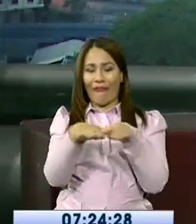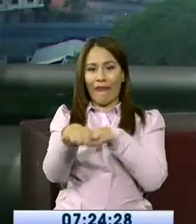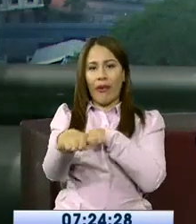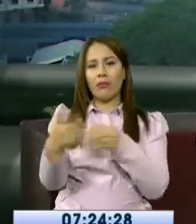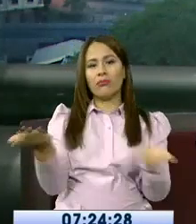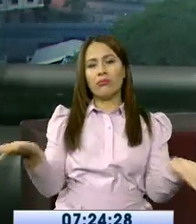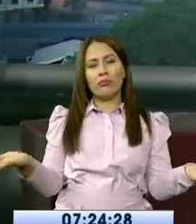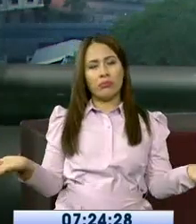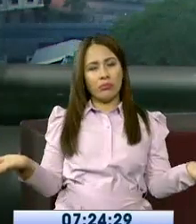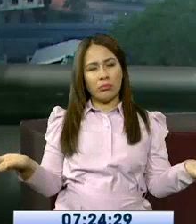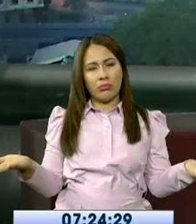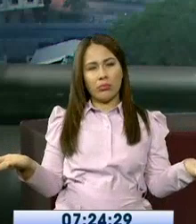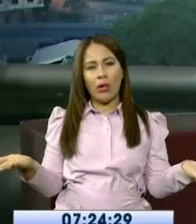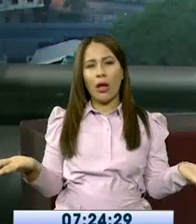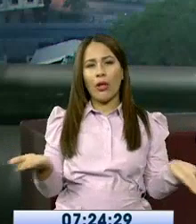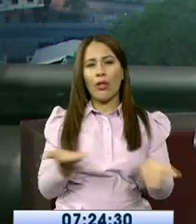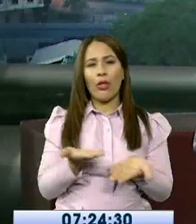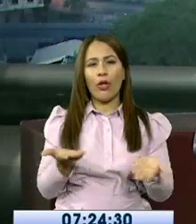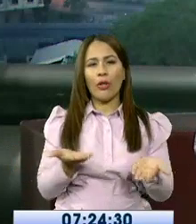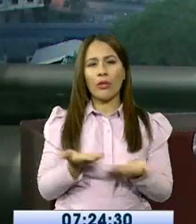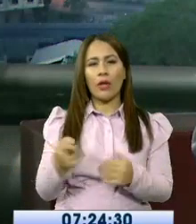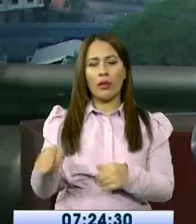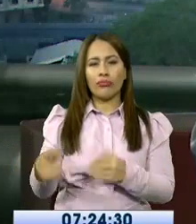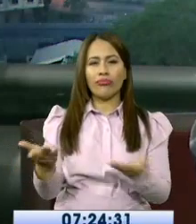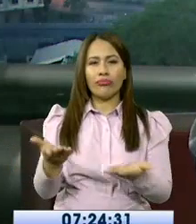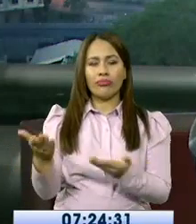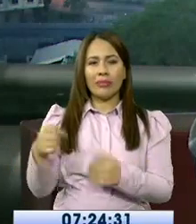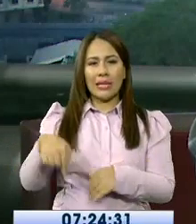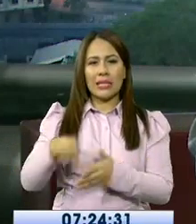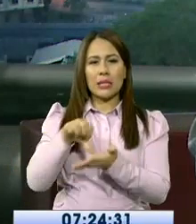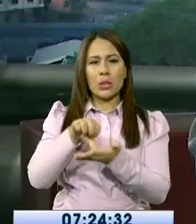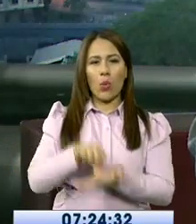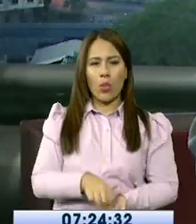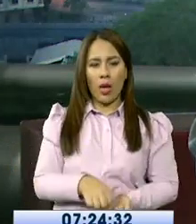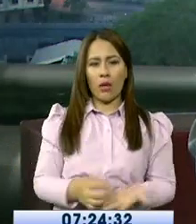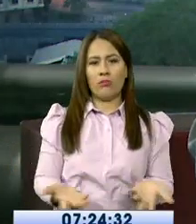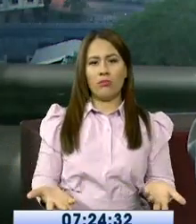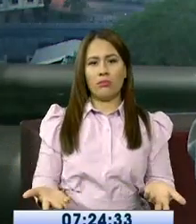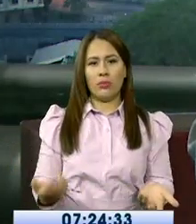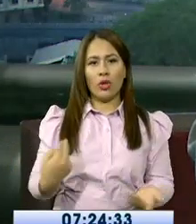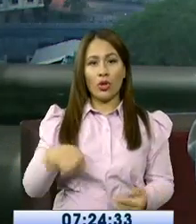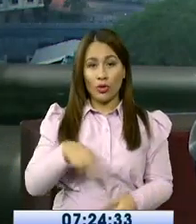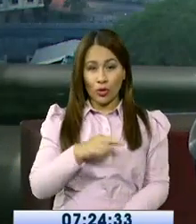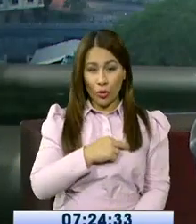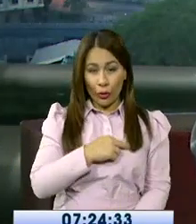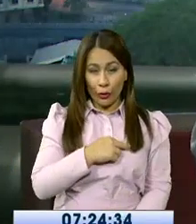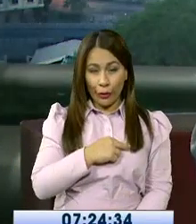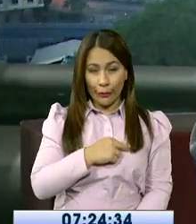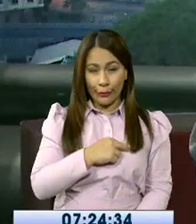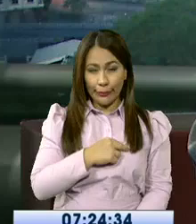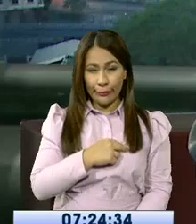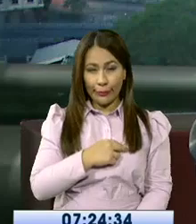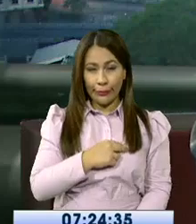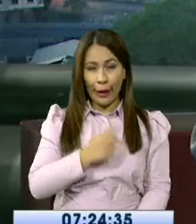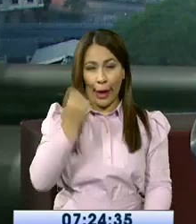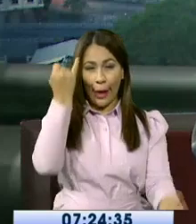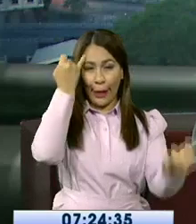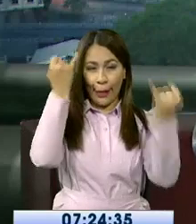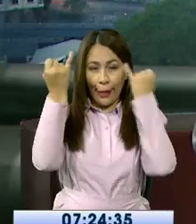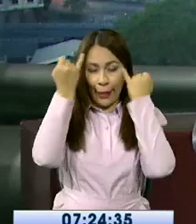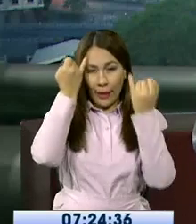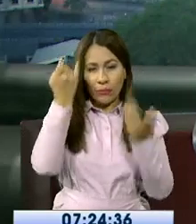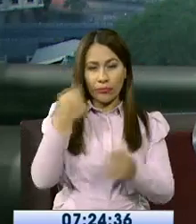de buses del servicio urbano. No somos brujos, ni pitonizos, ni